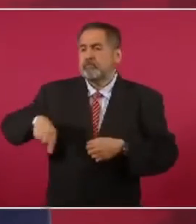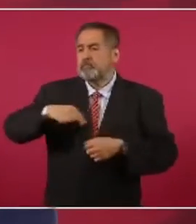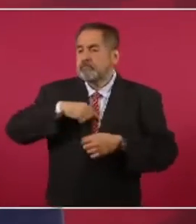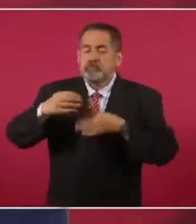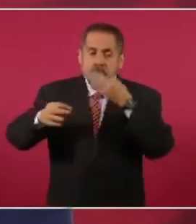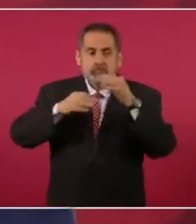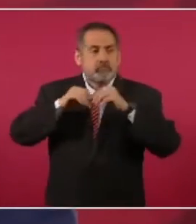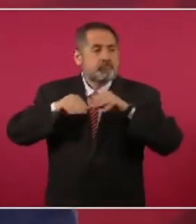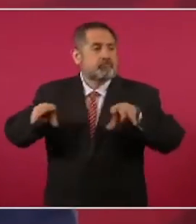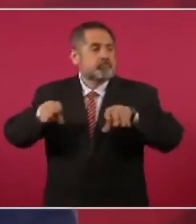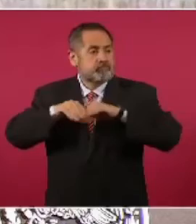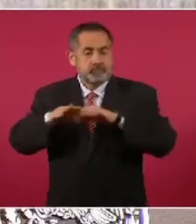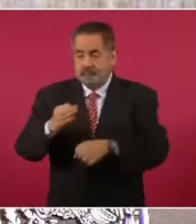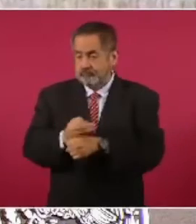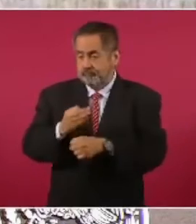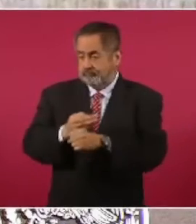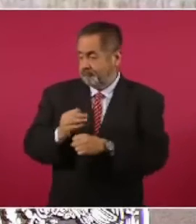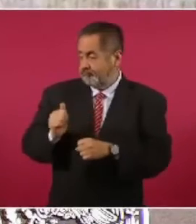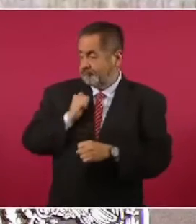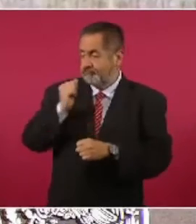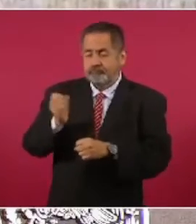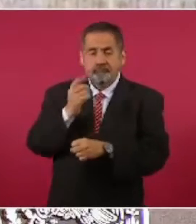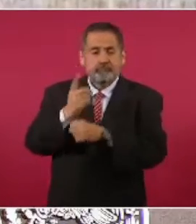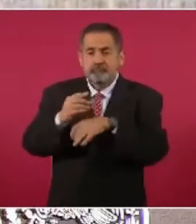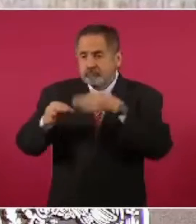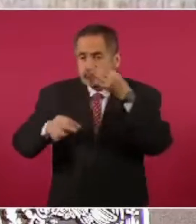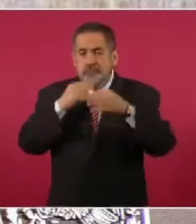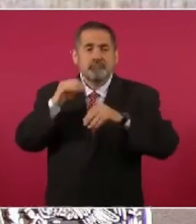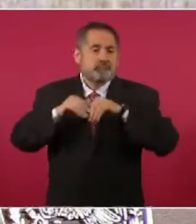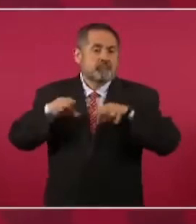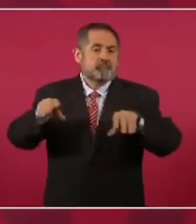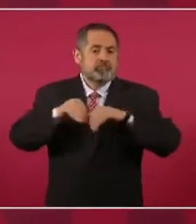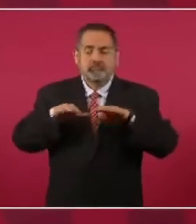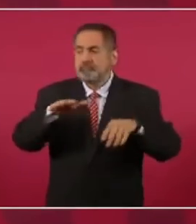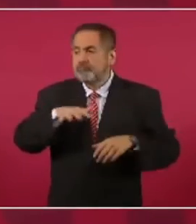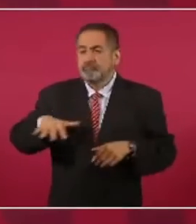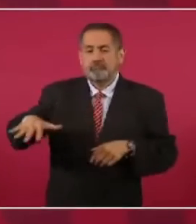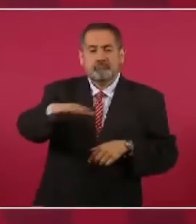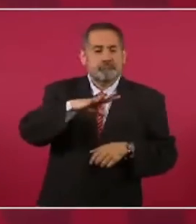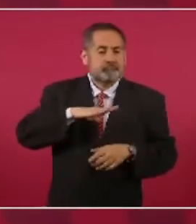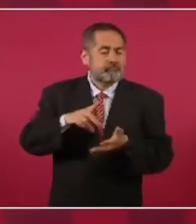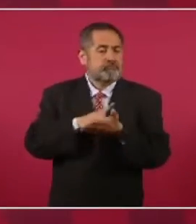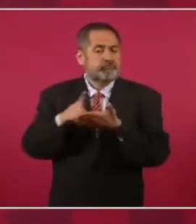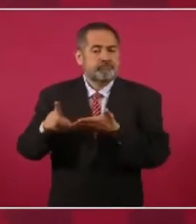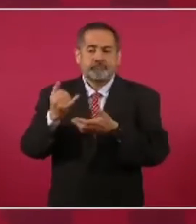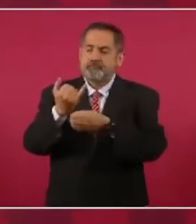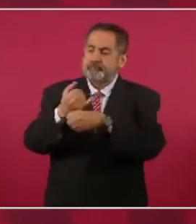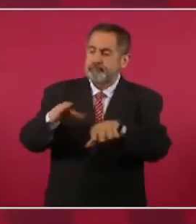informarle a la gente, de garantizar el derecho a la información.